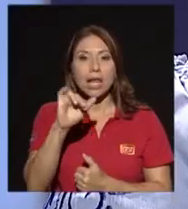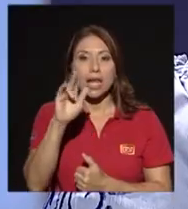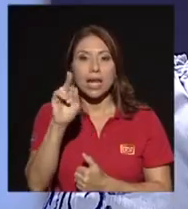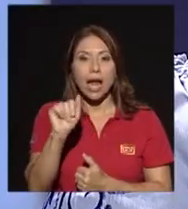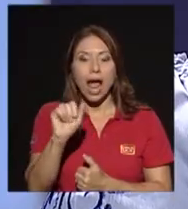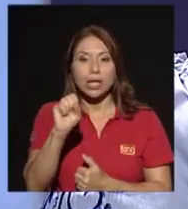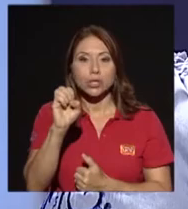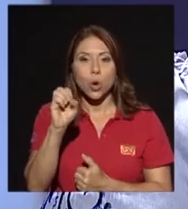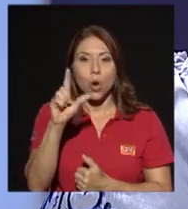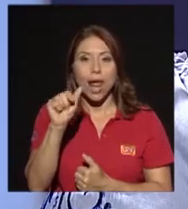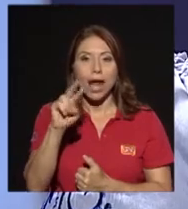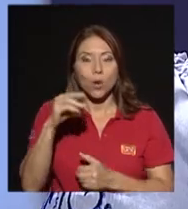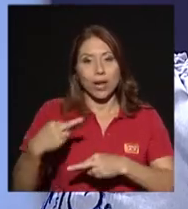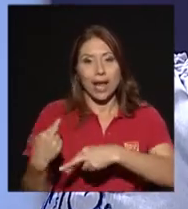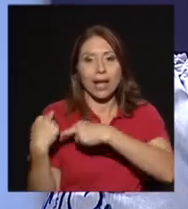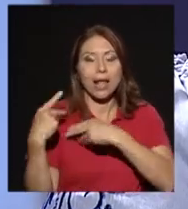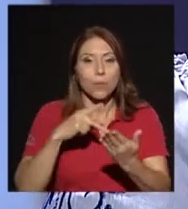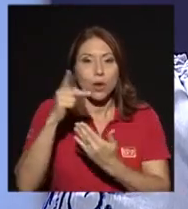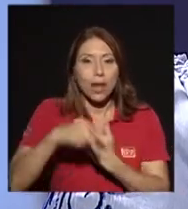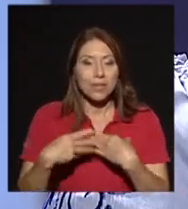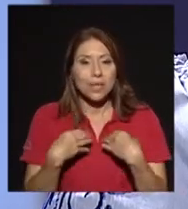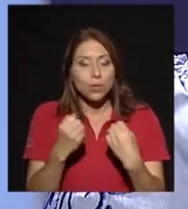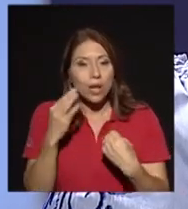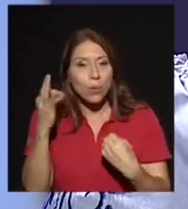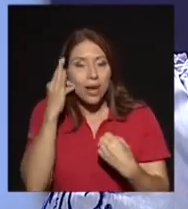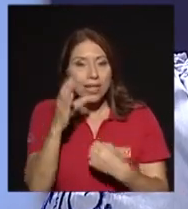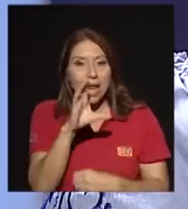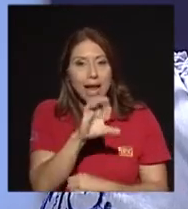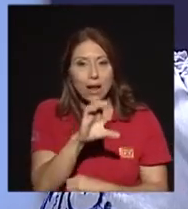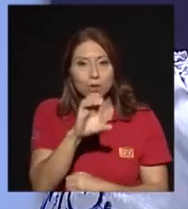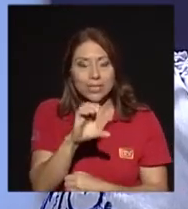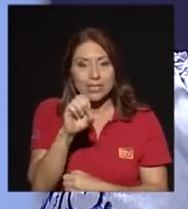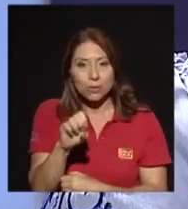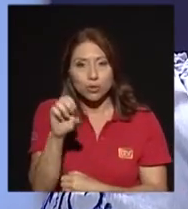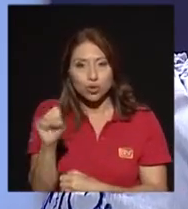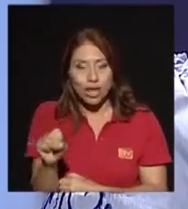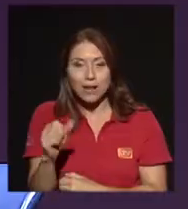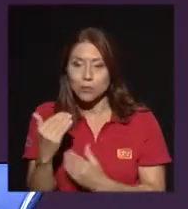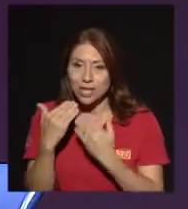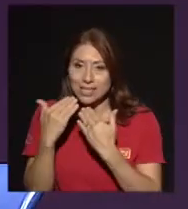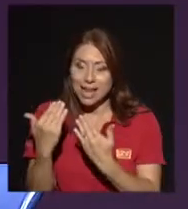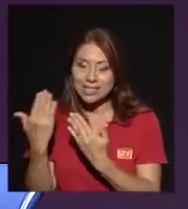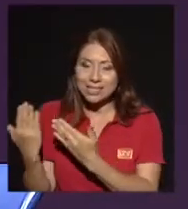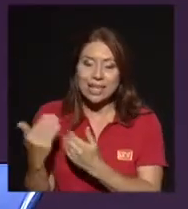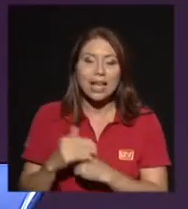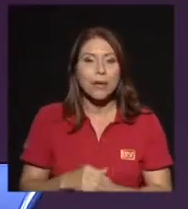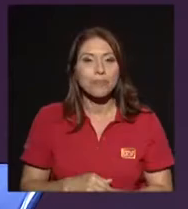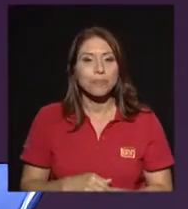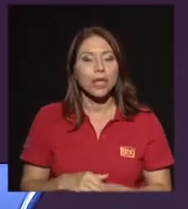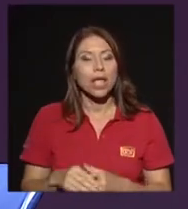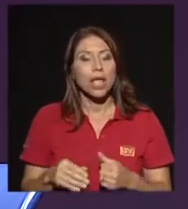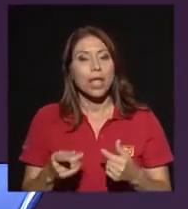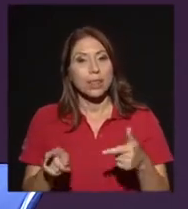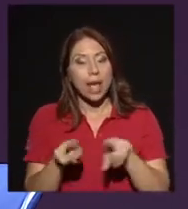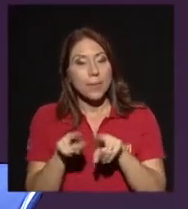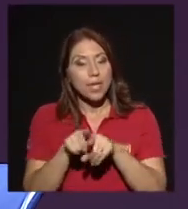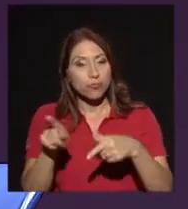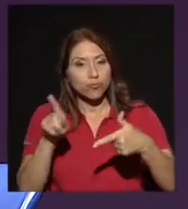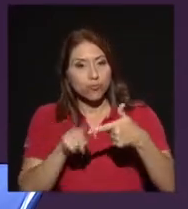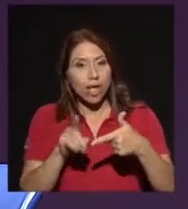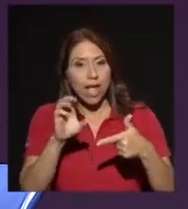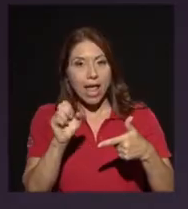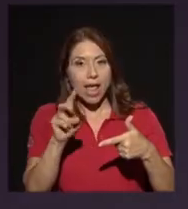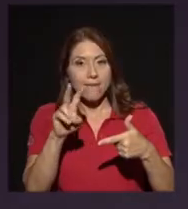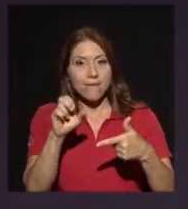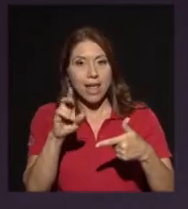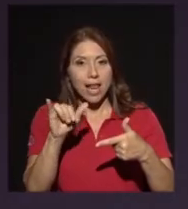quien es la encargada del programa de salud de la mujer de la Caja Costarricense del Seguro Social. Muchas gracias, Erika. También nos acompaña Evelyn